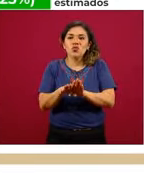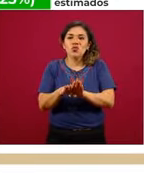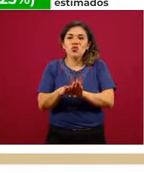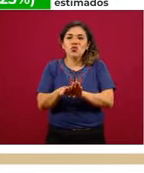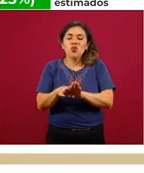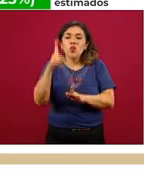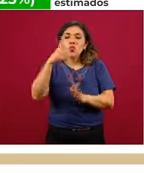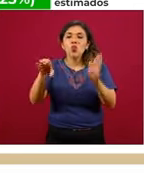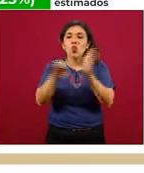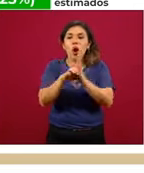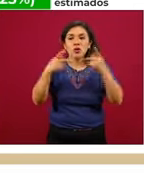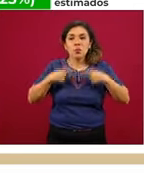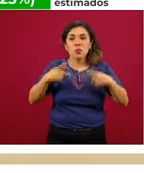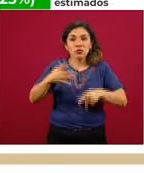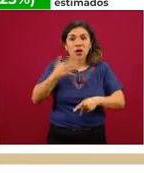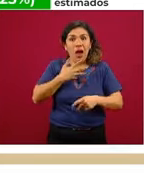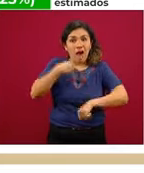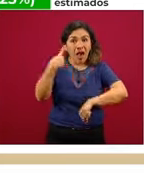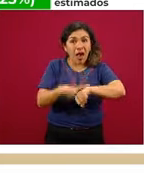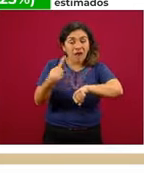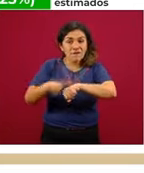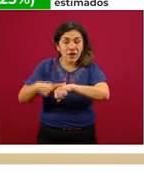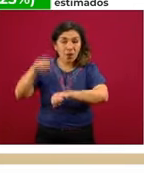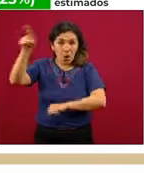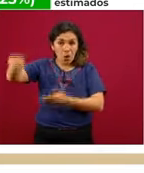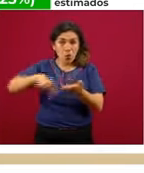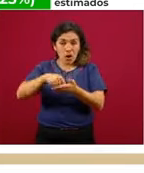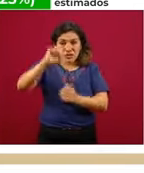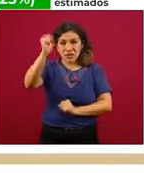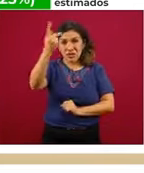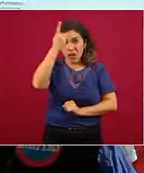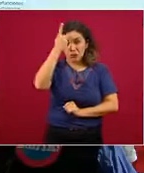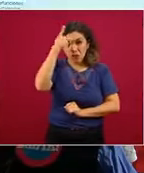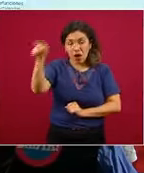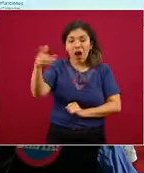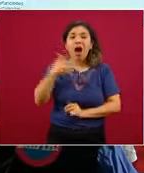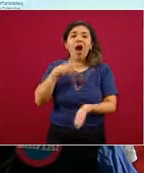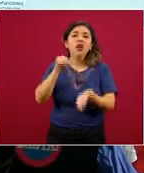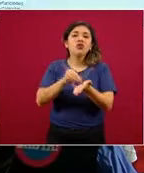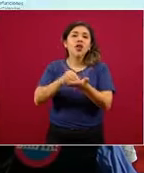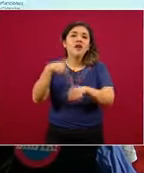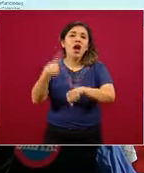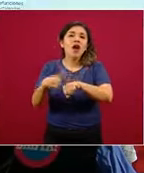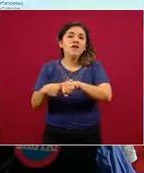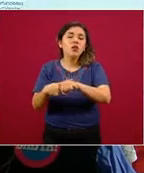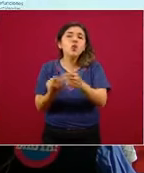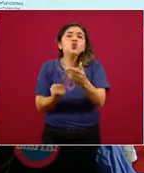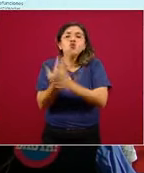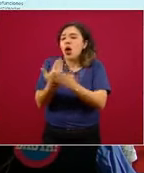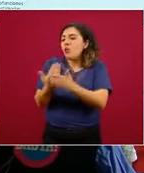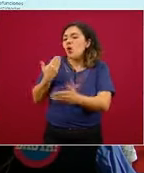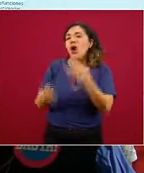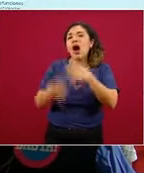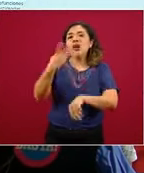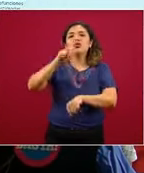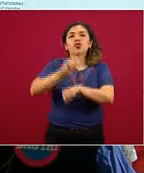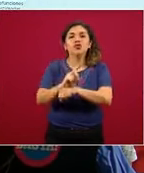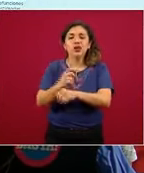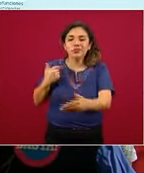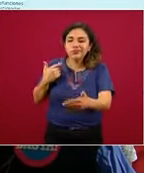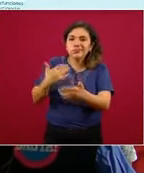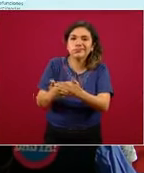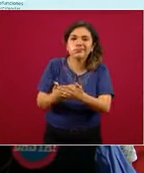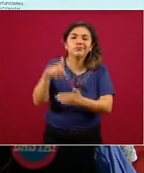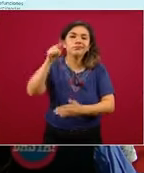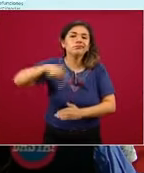parte de toda la epidemia que ha sucedido hasta este momento en San Luis Potosí es una epidemia activa, está en los últimos